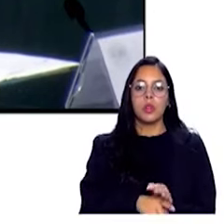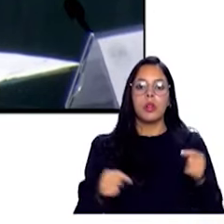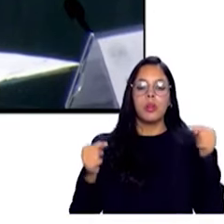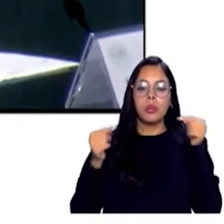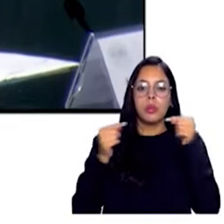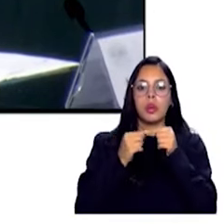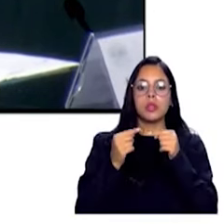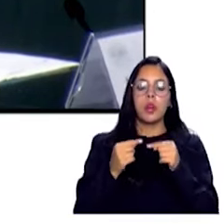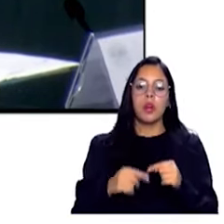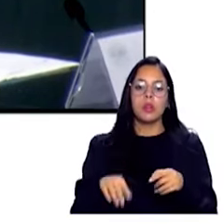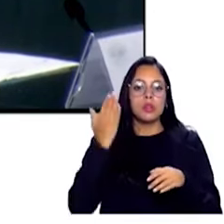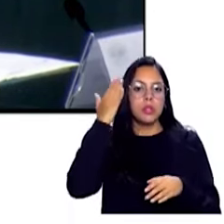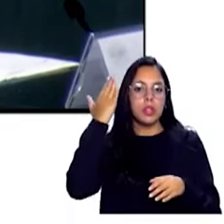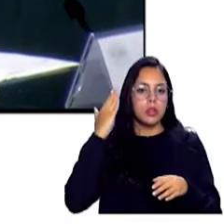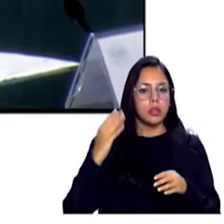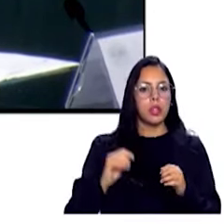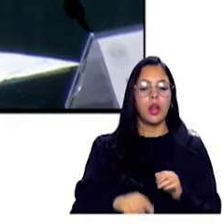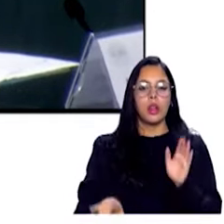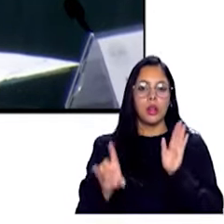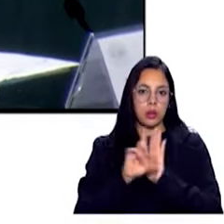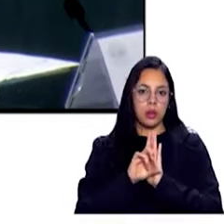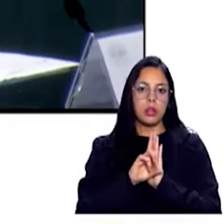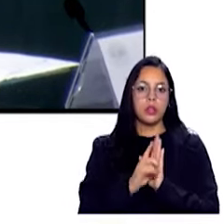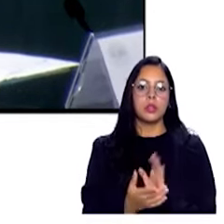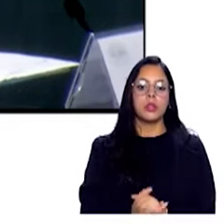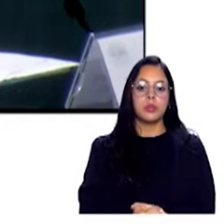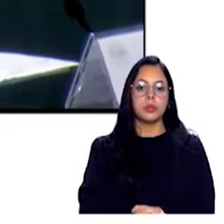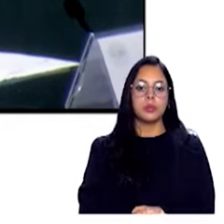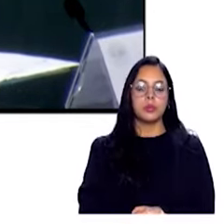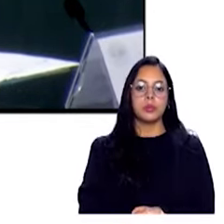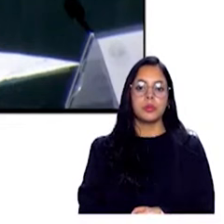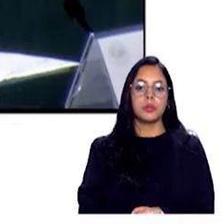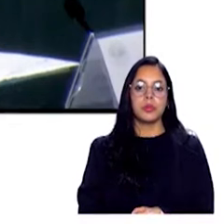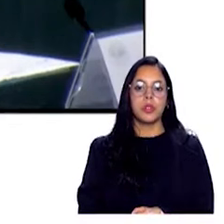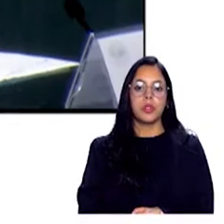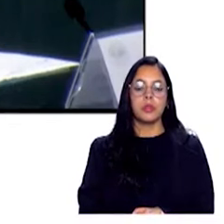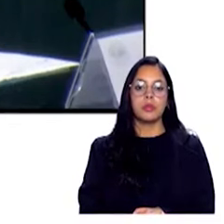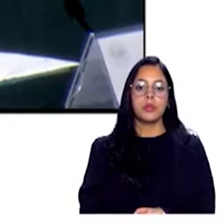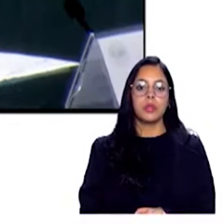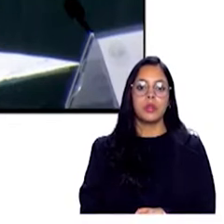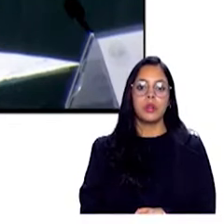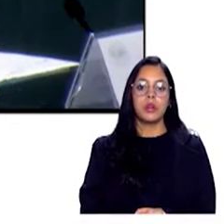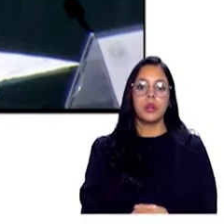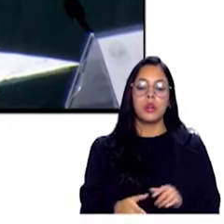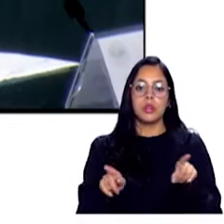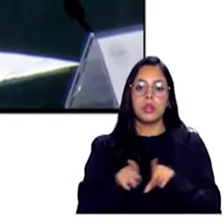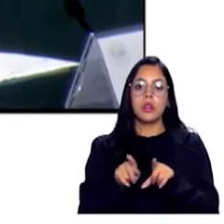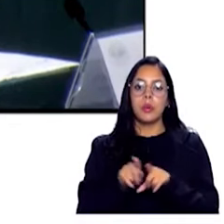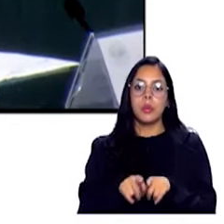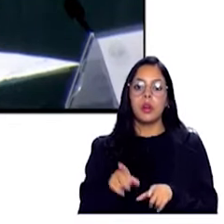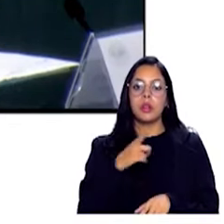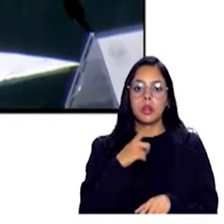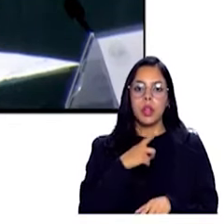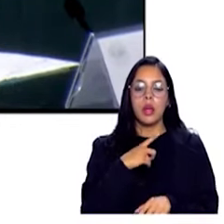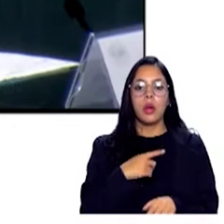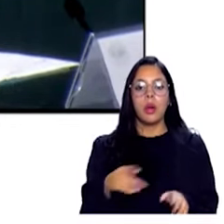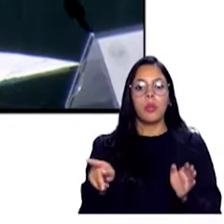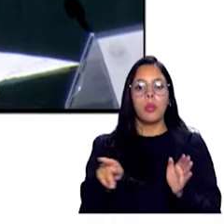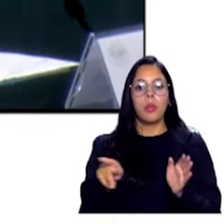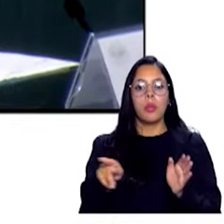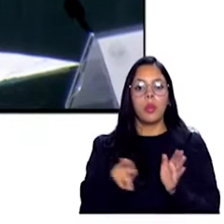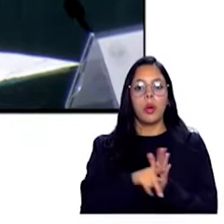que le se ha se ha realizar Y segundo asegurar el principio de seguri jurídica hacer que las